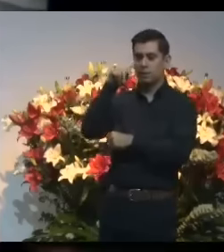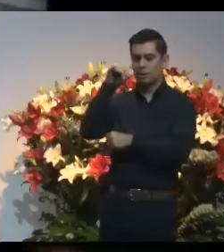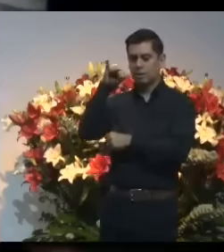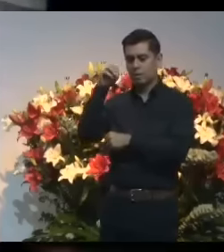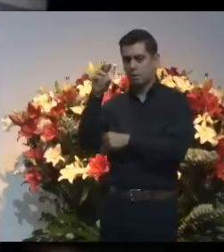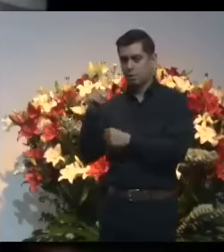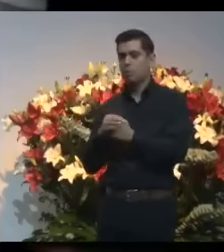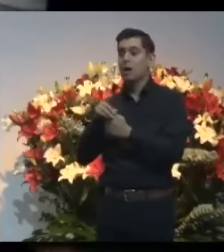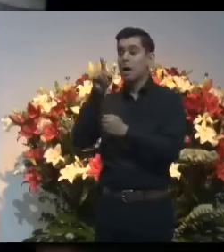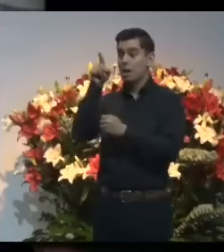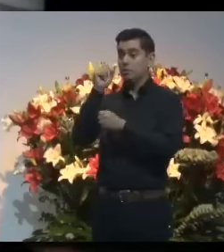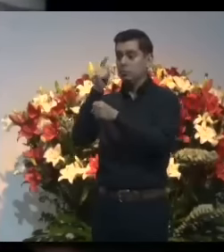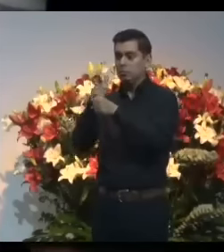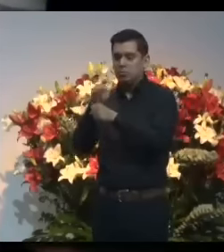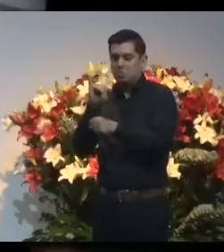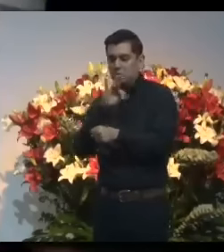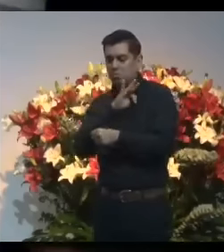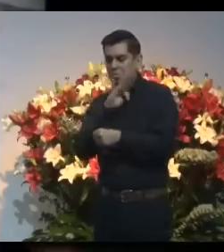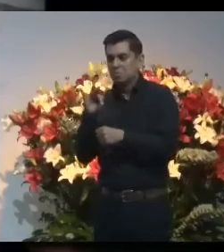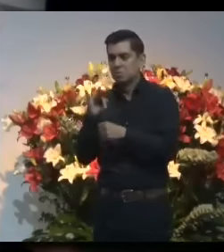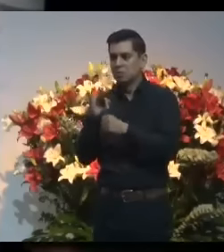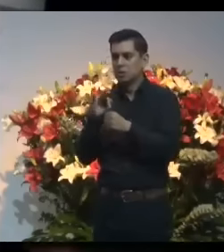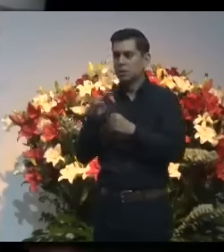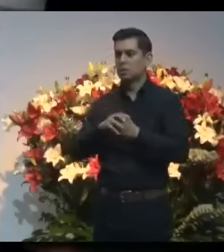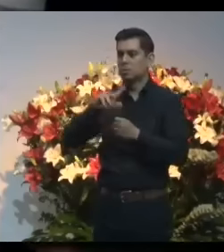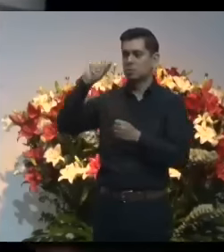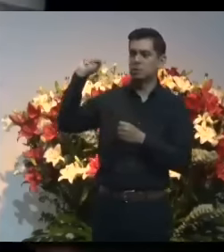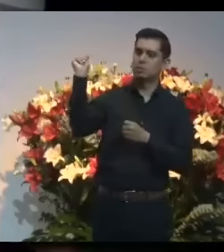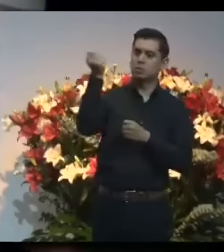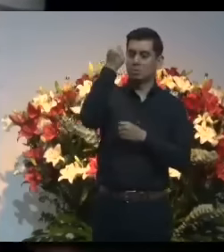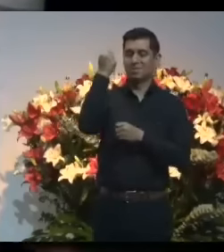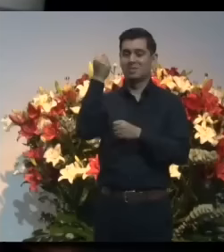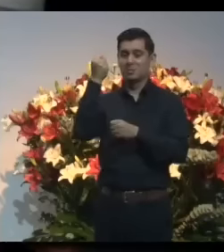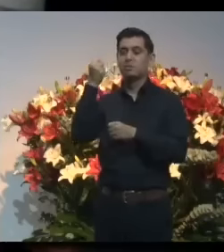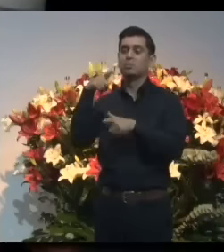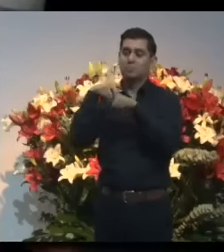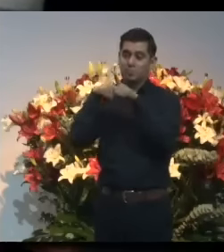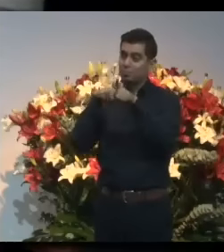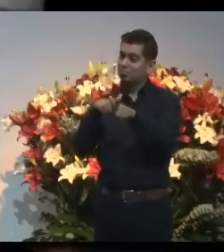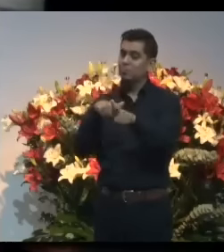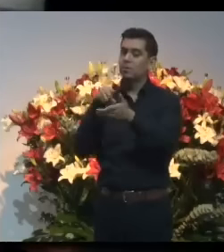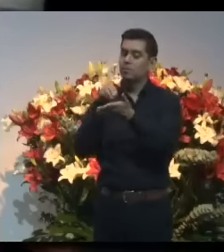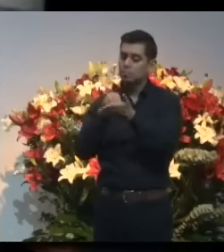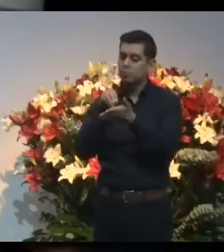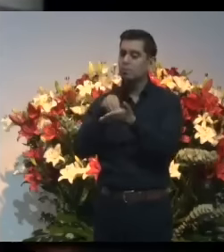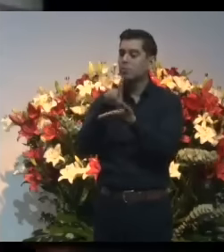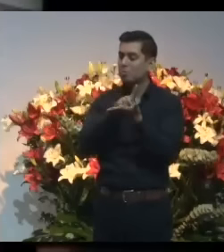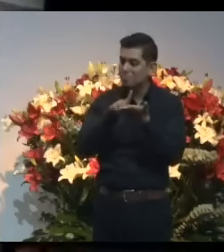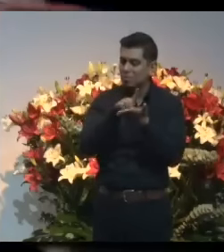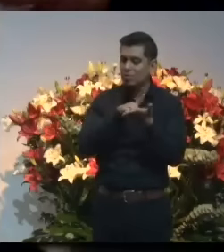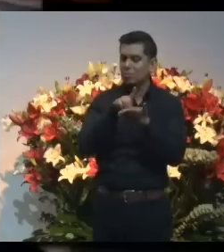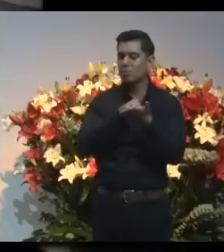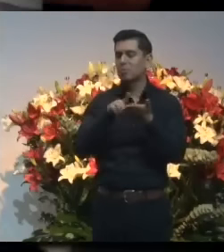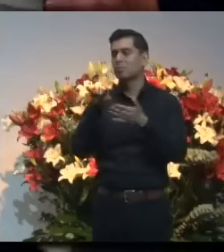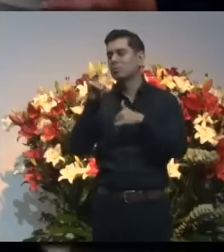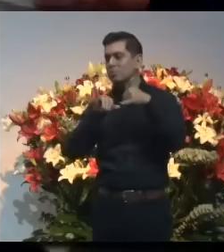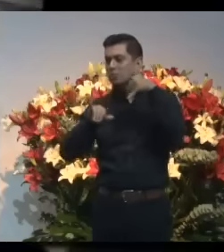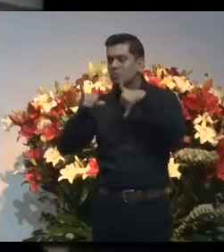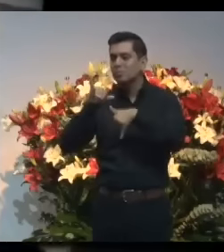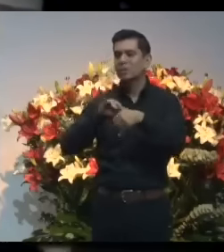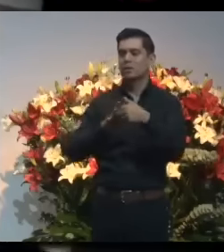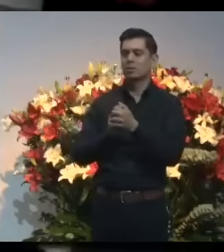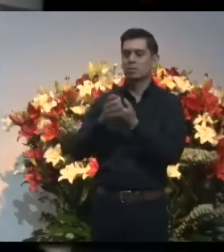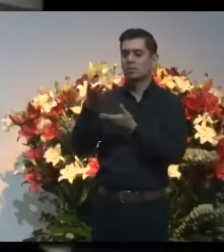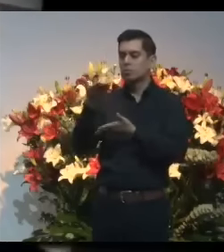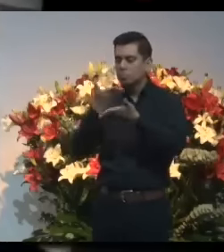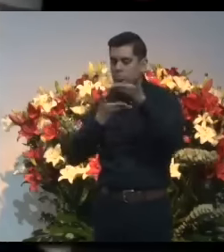así evitar que estos precursores químicos sigan dañando a tantos jóvenes, tanto en México como en Estados Unidos. Esa cooperación tecnológica,